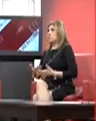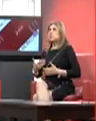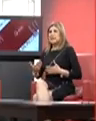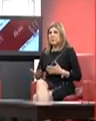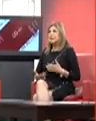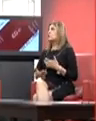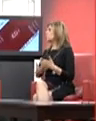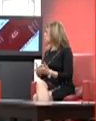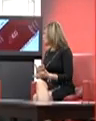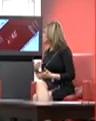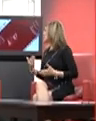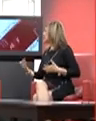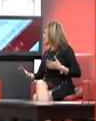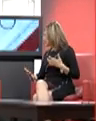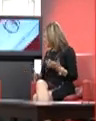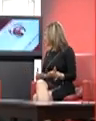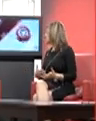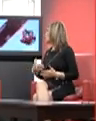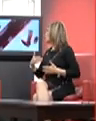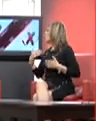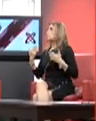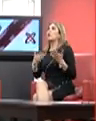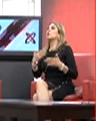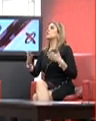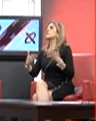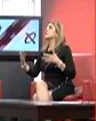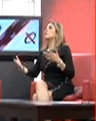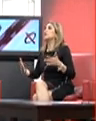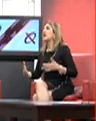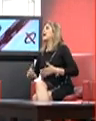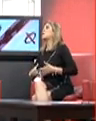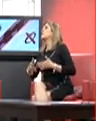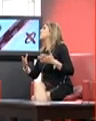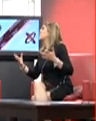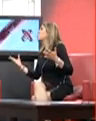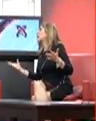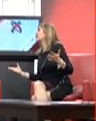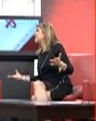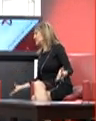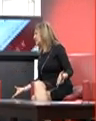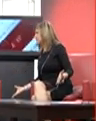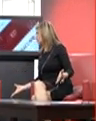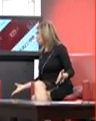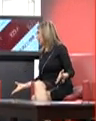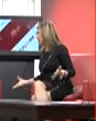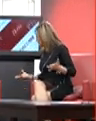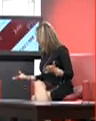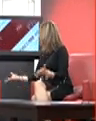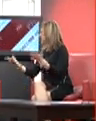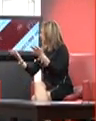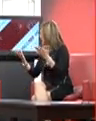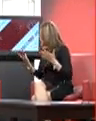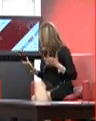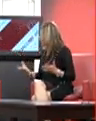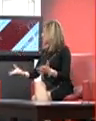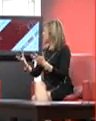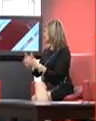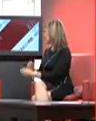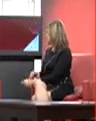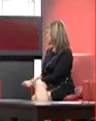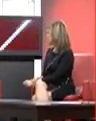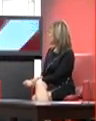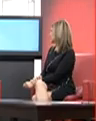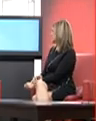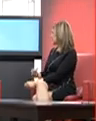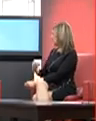acercamiento, pero muchas veces nosotros somos reticentes, sobre todo cuando no entendemos alguna expresión artística, ¿no? Ahí está el trabajo